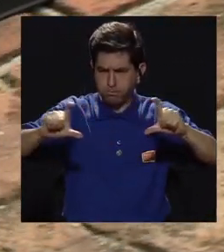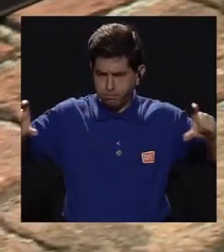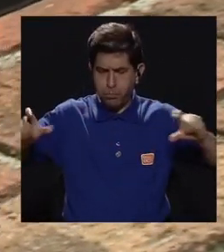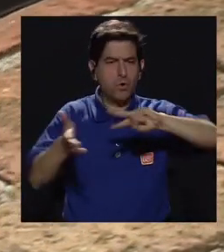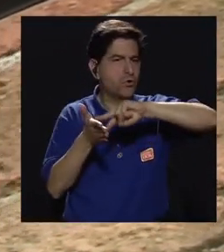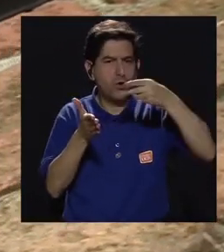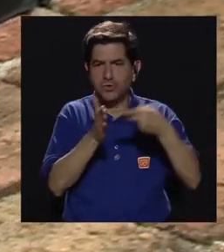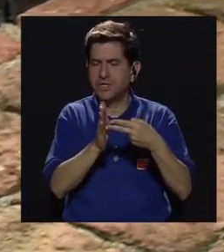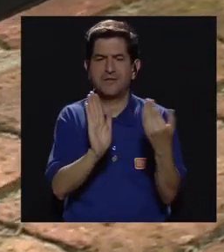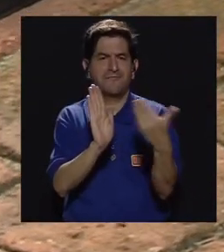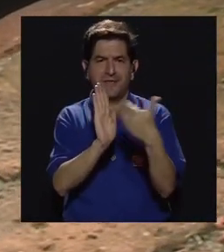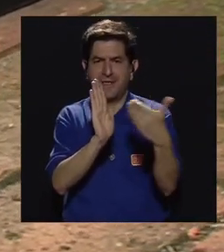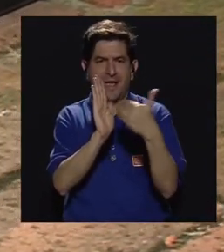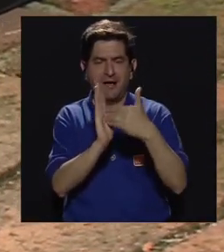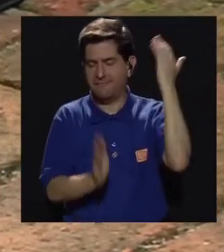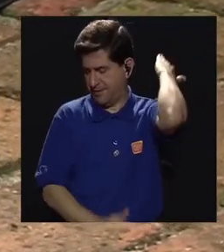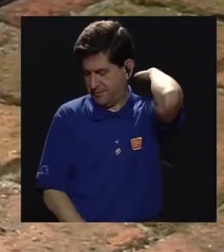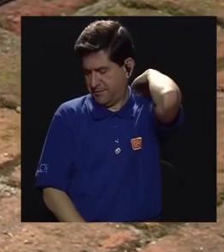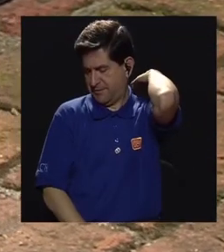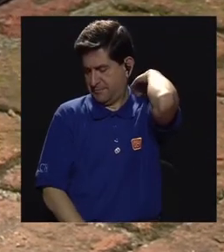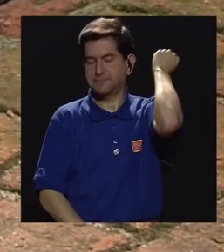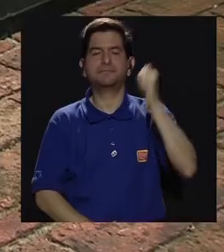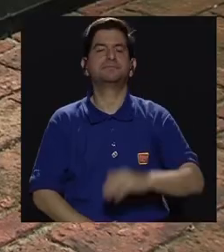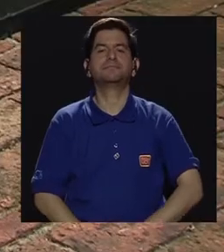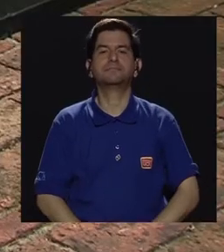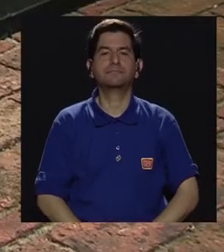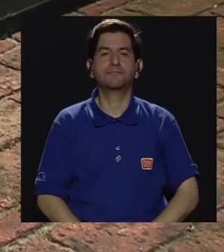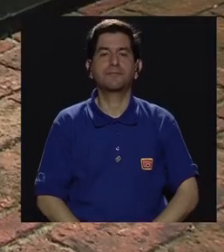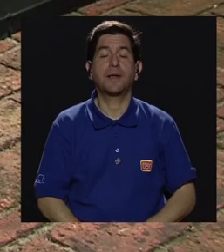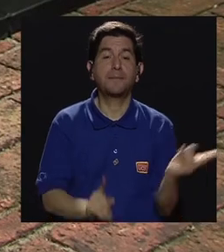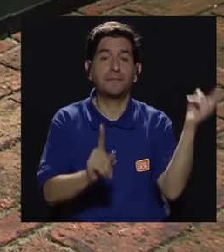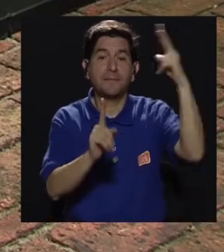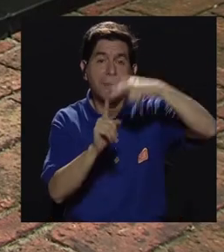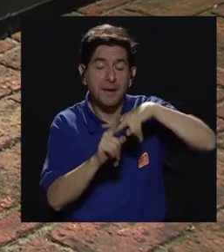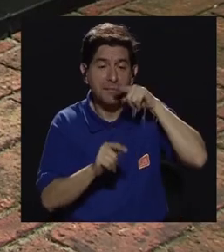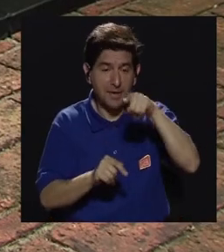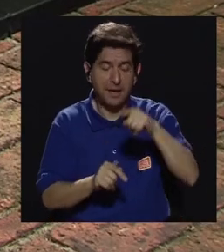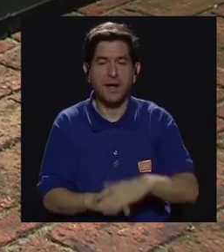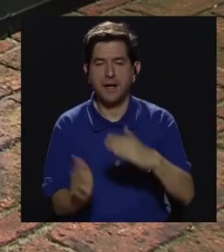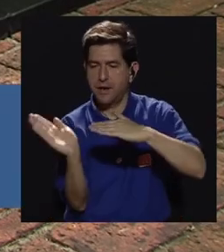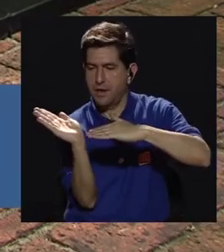cause molestias en la espalda. Para la ejecución de la abdominal